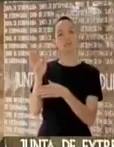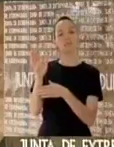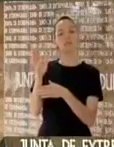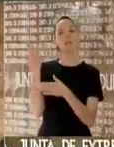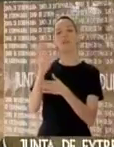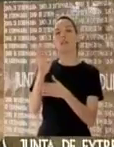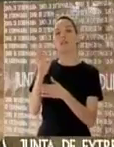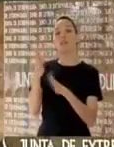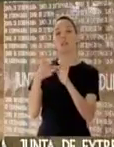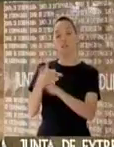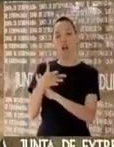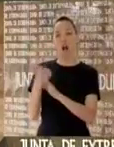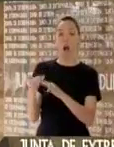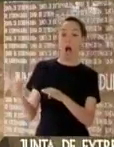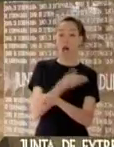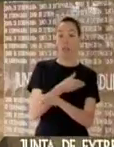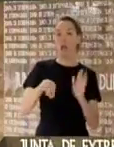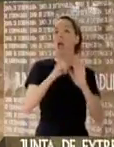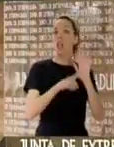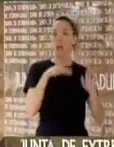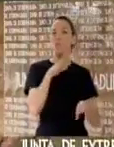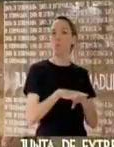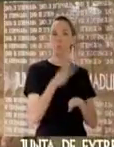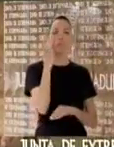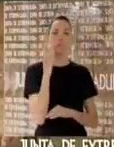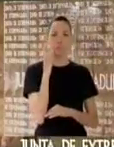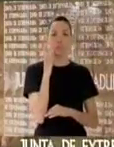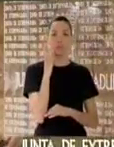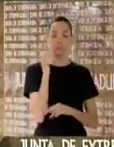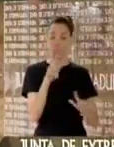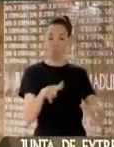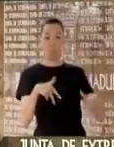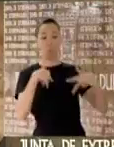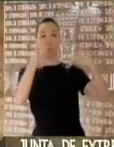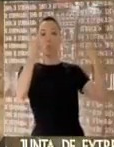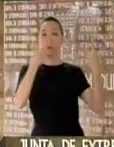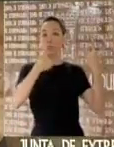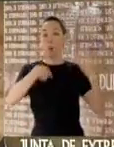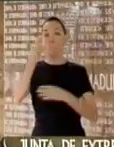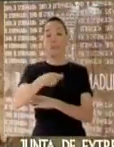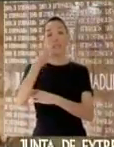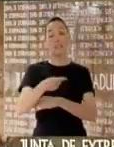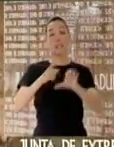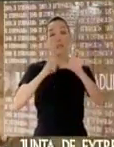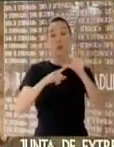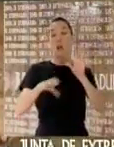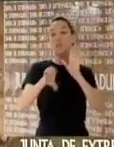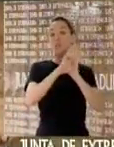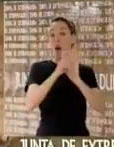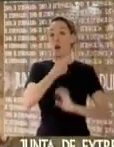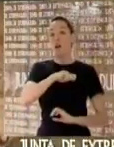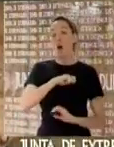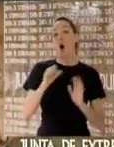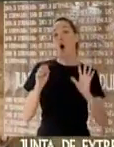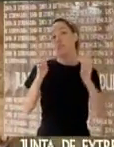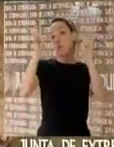legalidad que te la otorga. A mí me otorgó la posibilidad de ser presidente de Extremadura la Constitución española, el título 8º y el Estatuto de Autonomía de